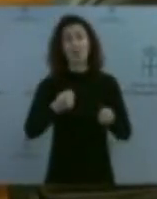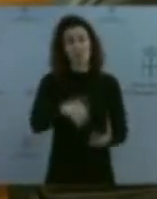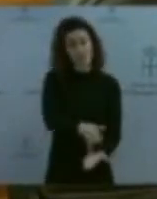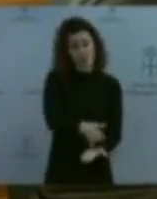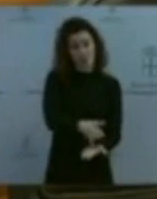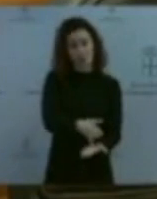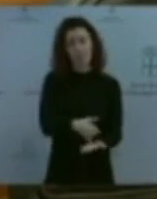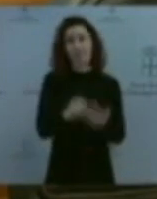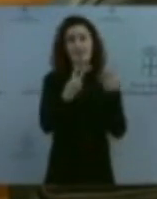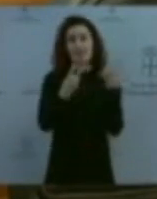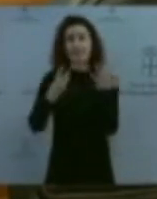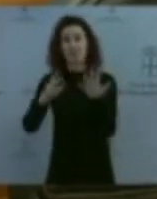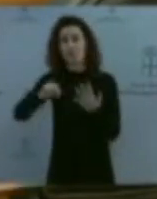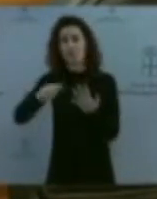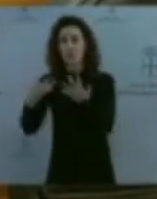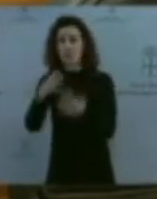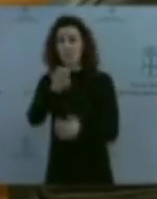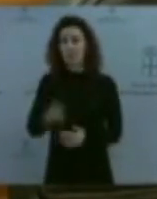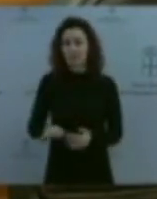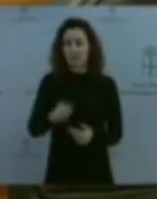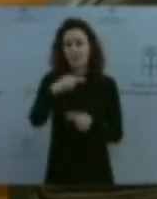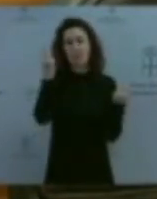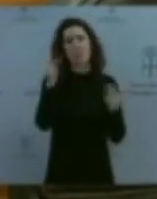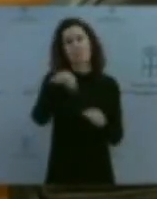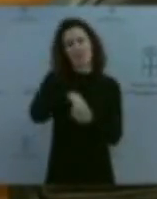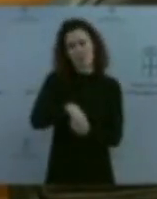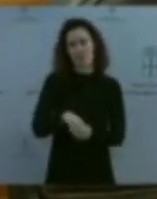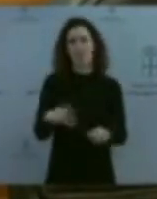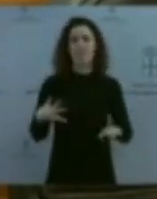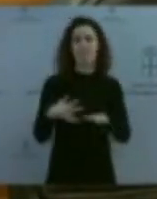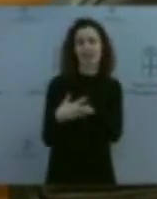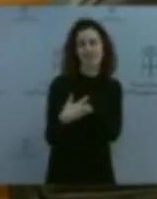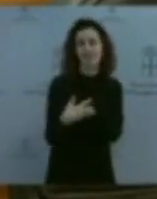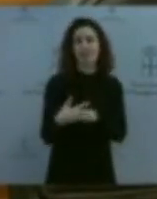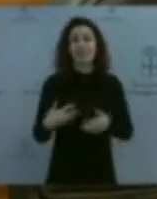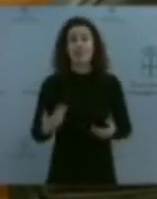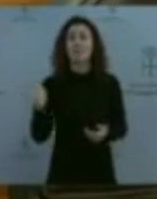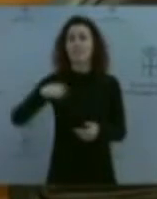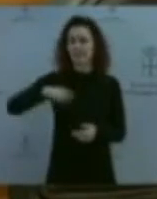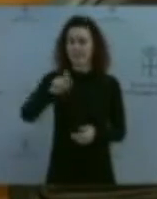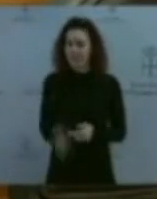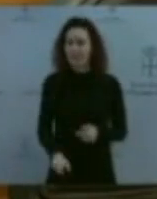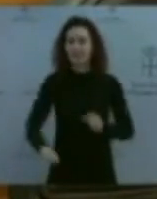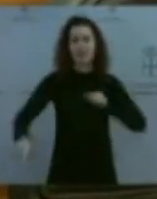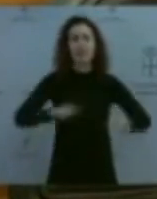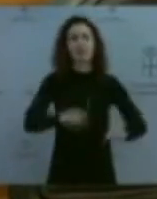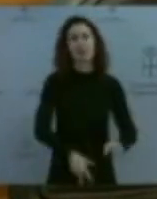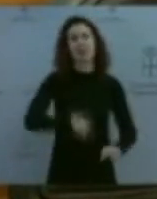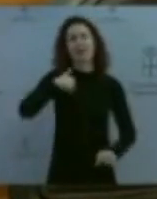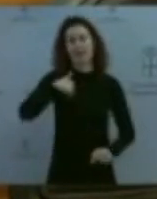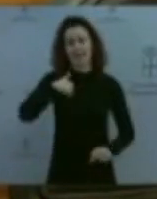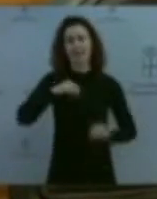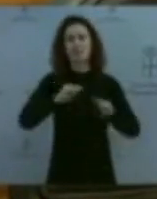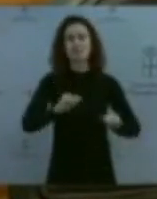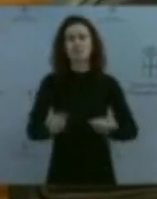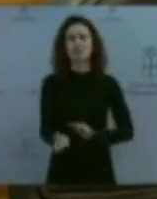es público y que tanto el presidente como el director general de la autoridad portuaria son nombrados por el Gobierno asturiano.